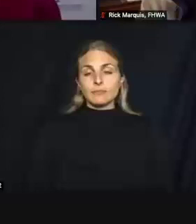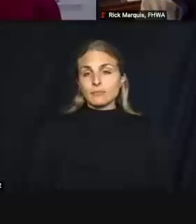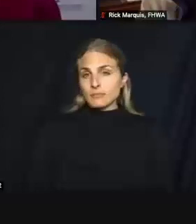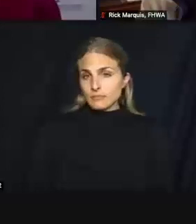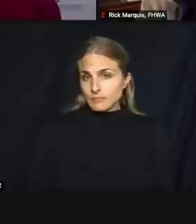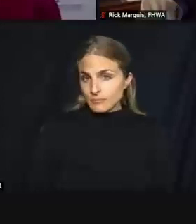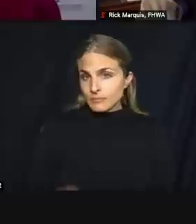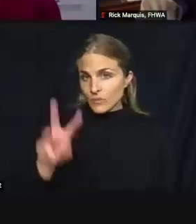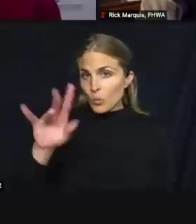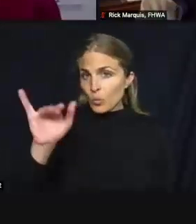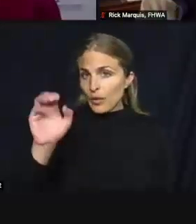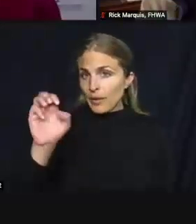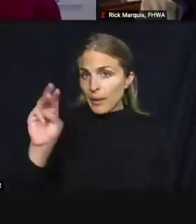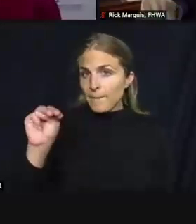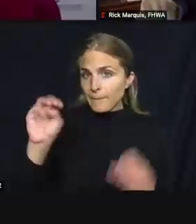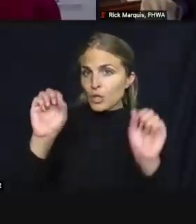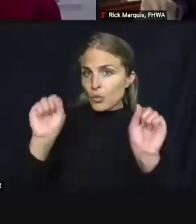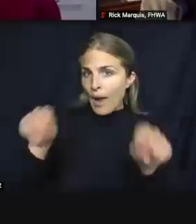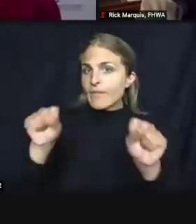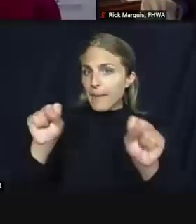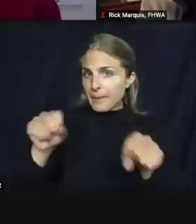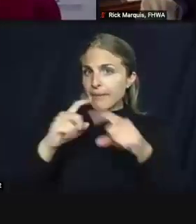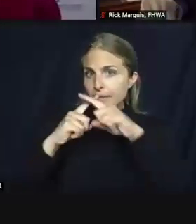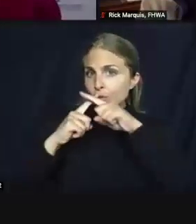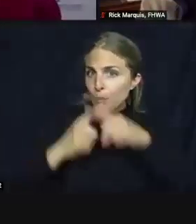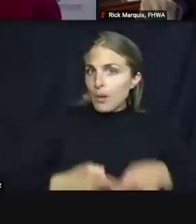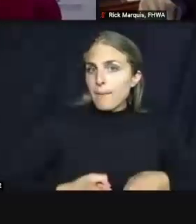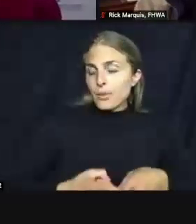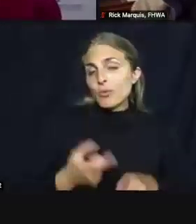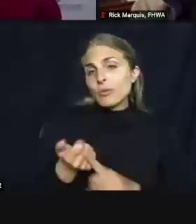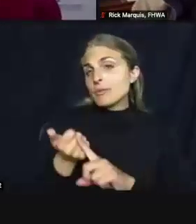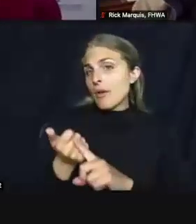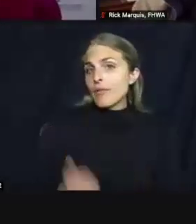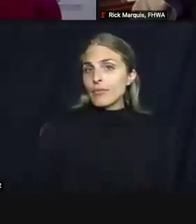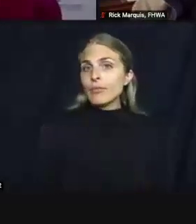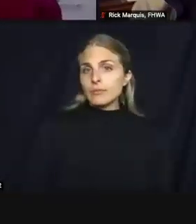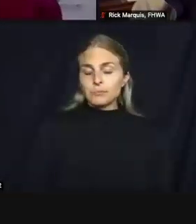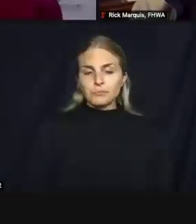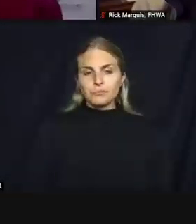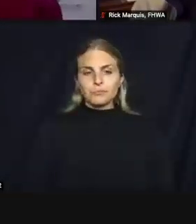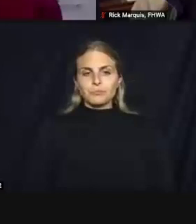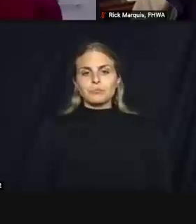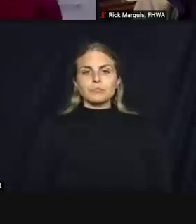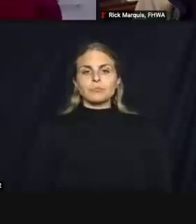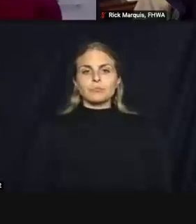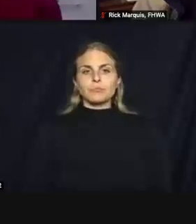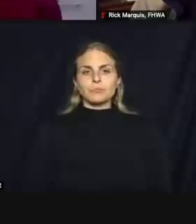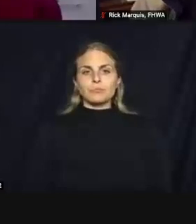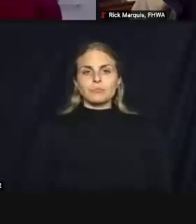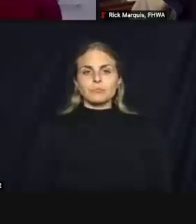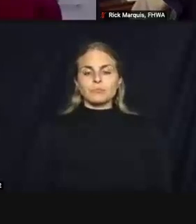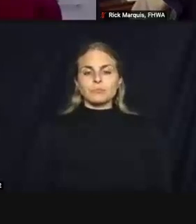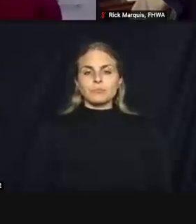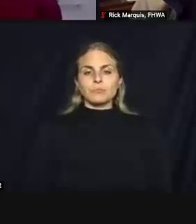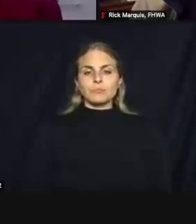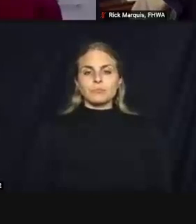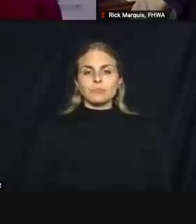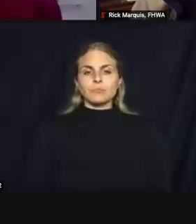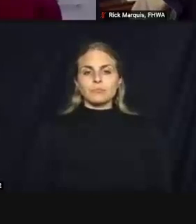William Sanford, you should have the ability to unmute. William Sanford, por favor, active su micrófono.